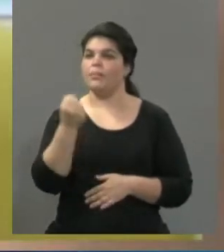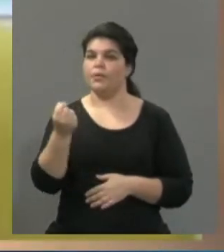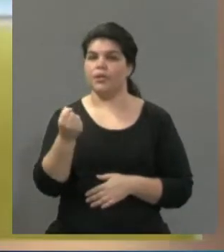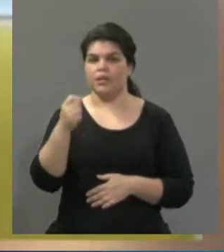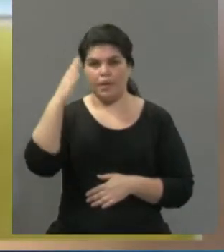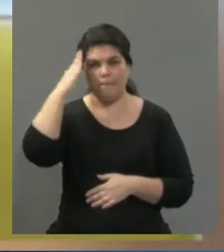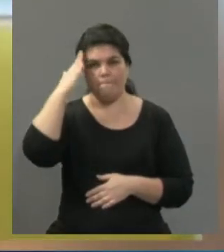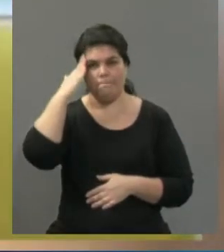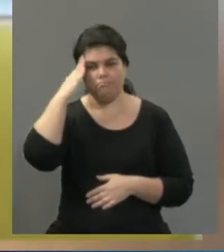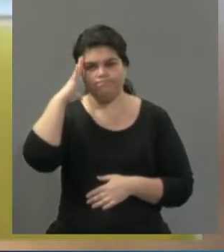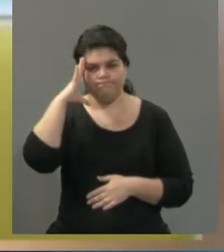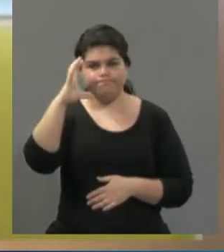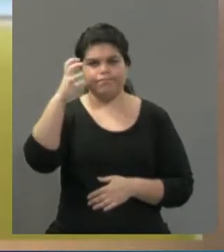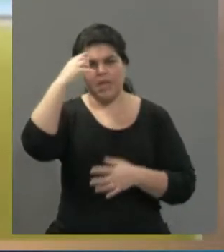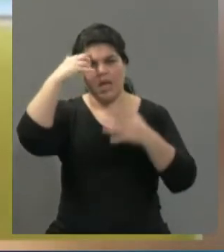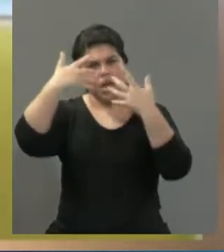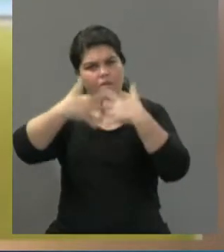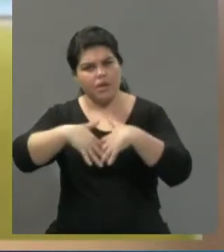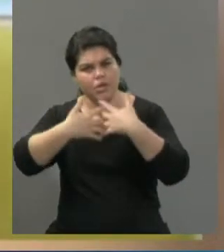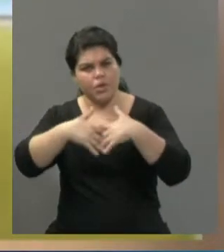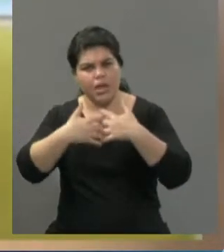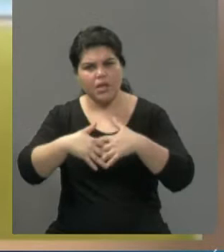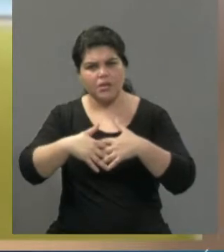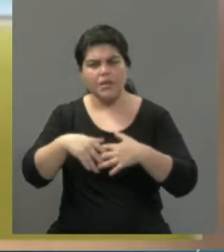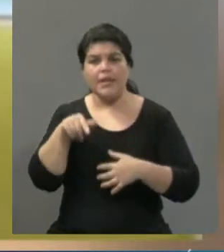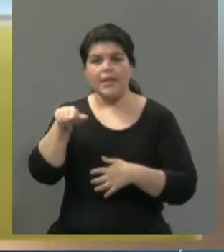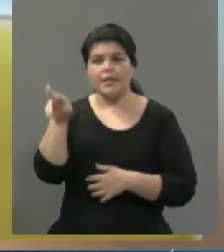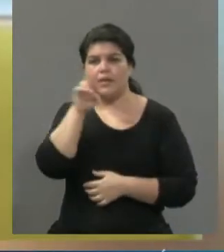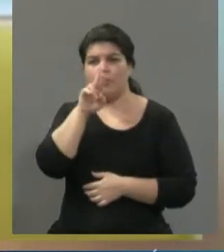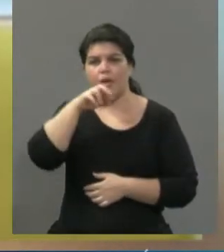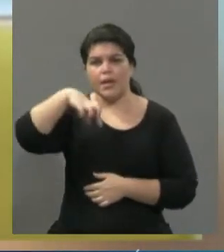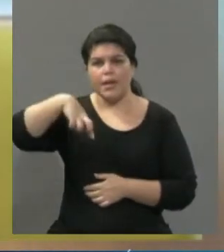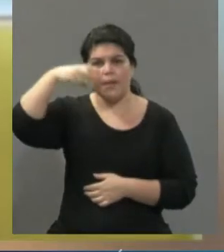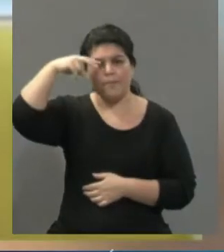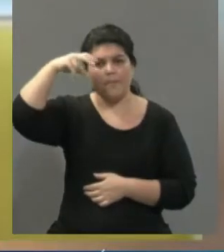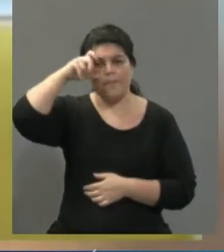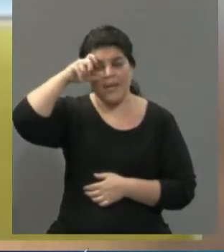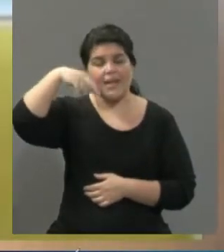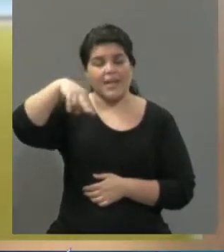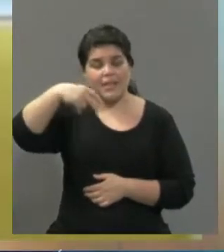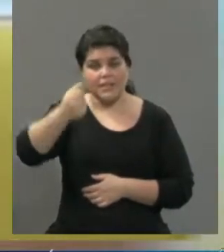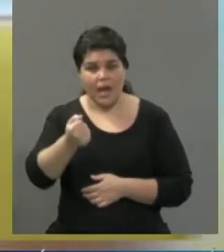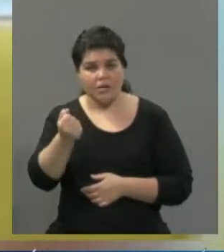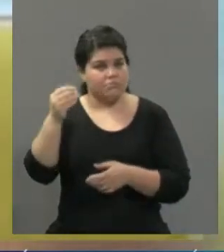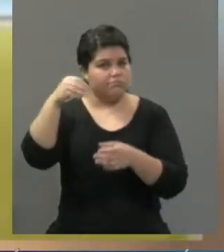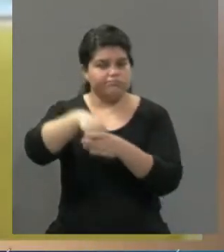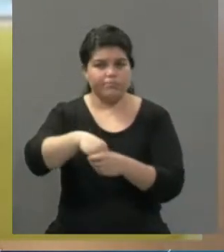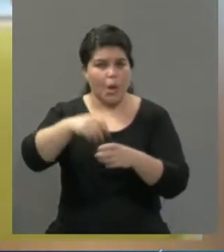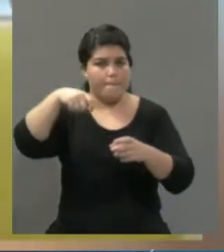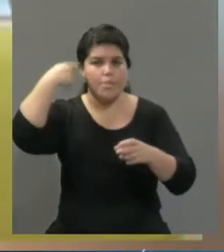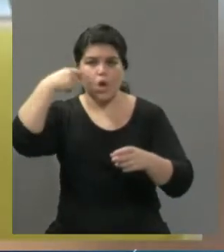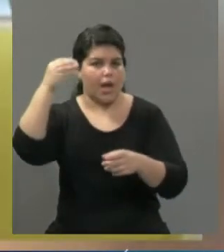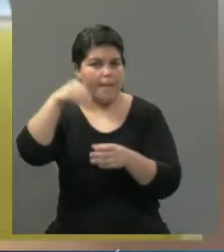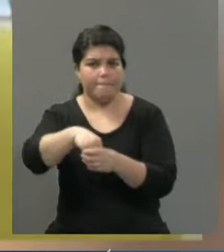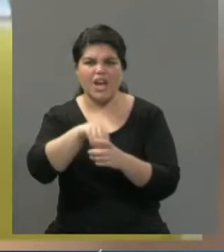el programa de hoy, que salió en todos los medios, para dimensionar las consecuencias